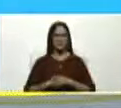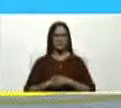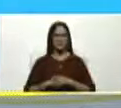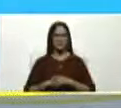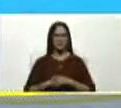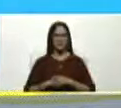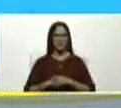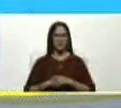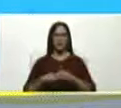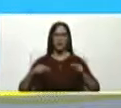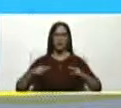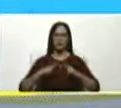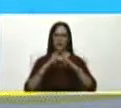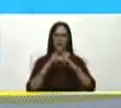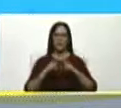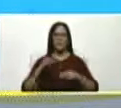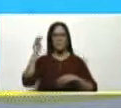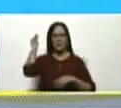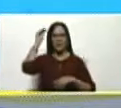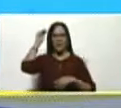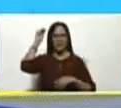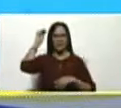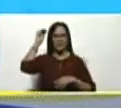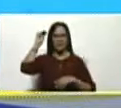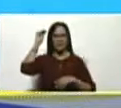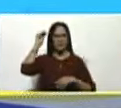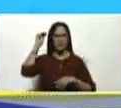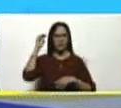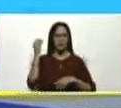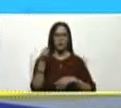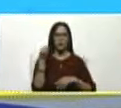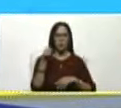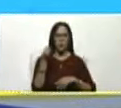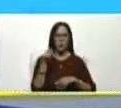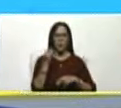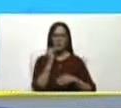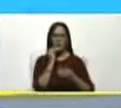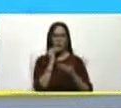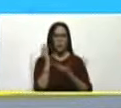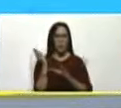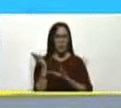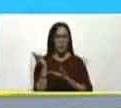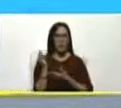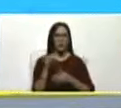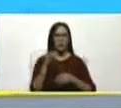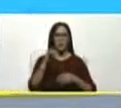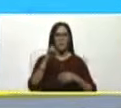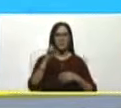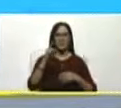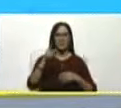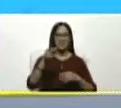Y consigamos maestros como Salvador, como Michel,